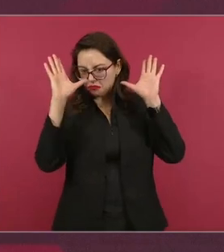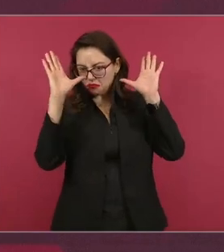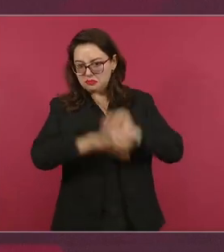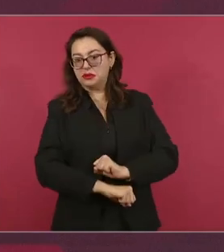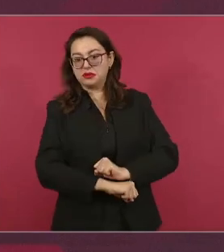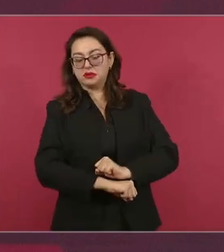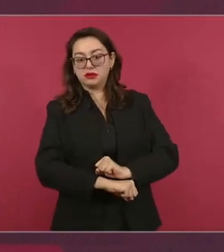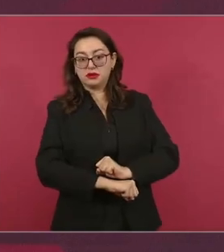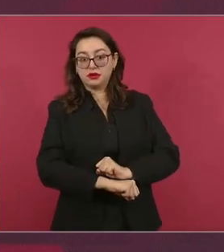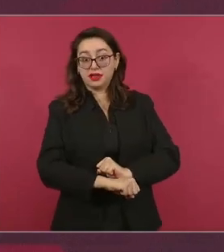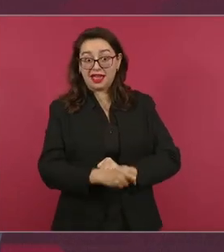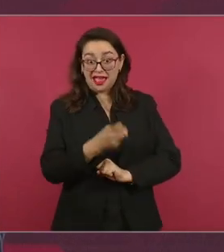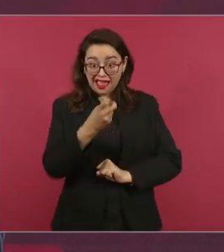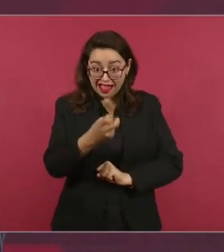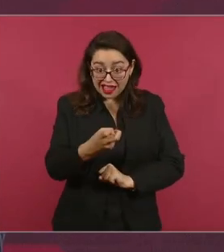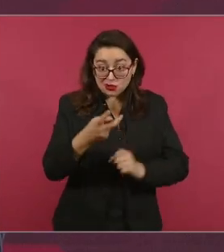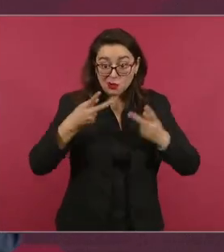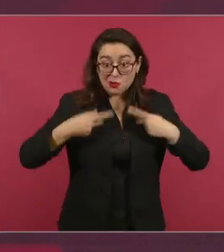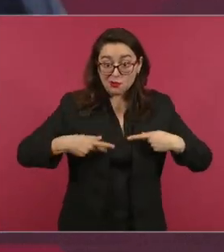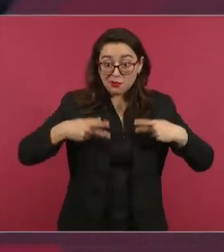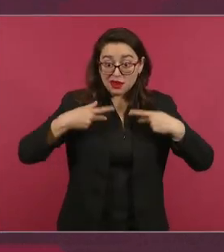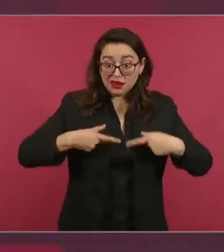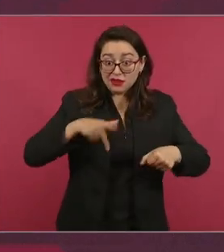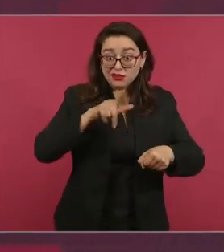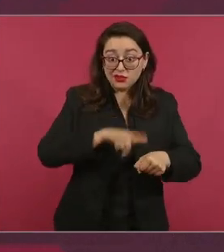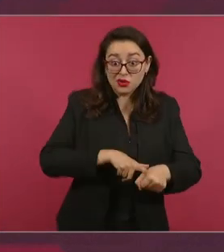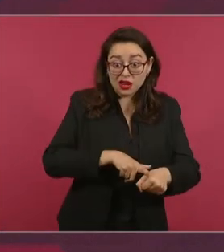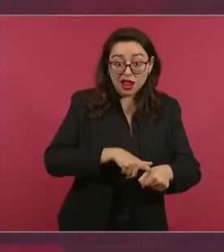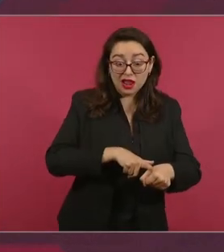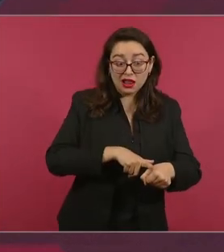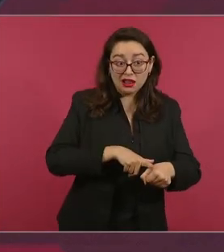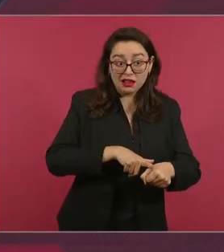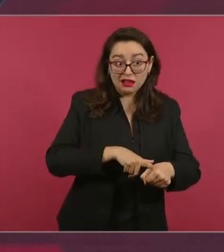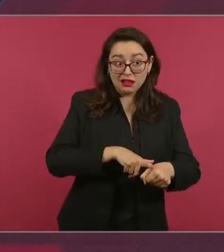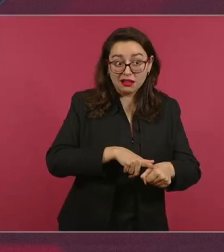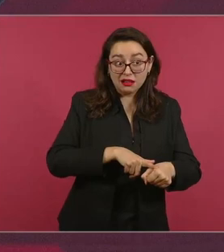En la política no, si hay un interés superior.